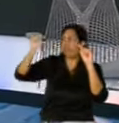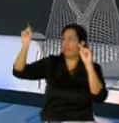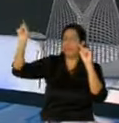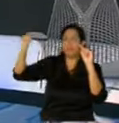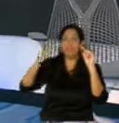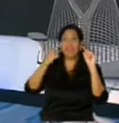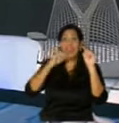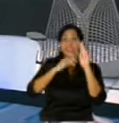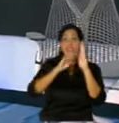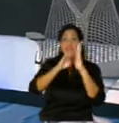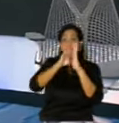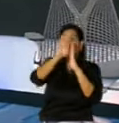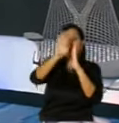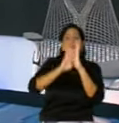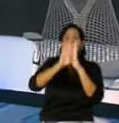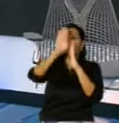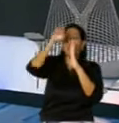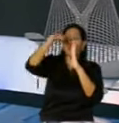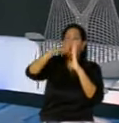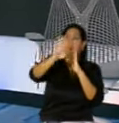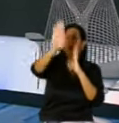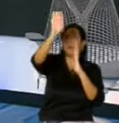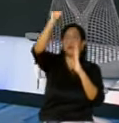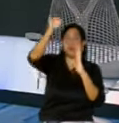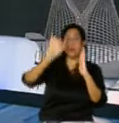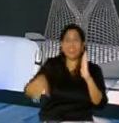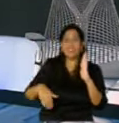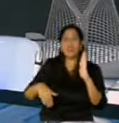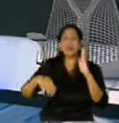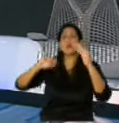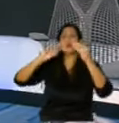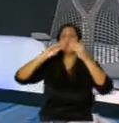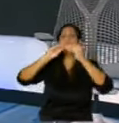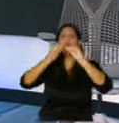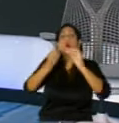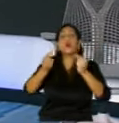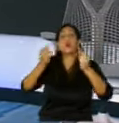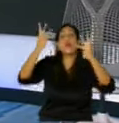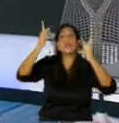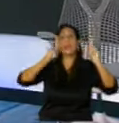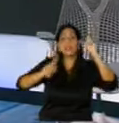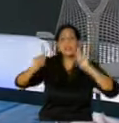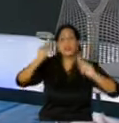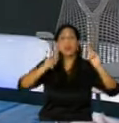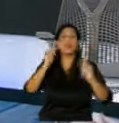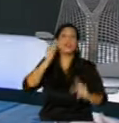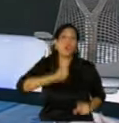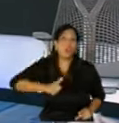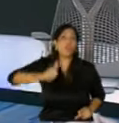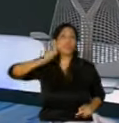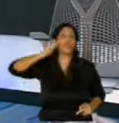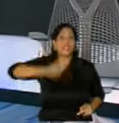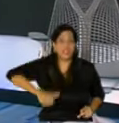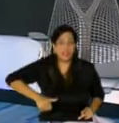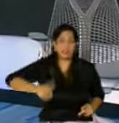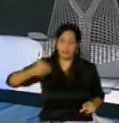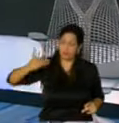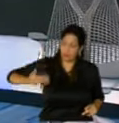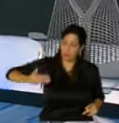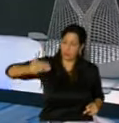curva que estamos viendo es la cantidad de casos acumulados día tras día desde que comenzamos